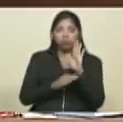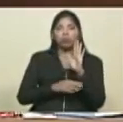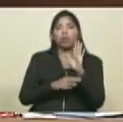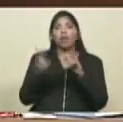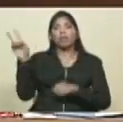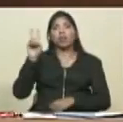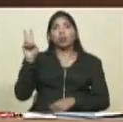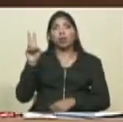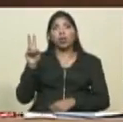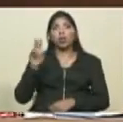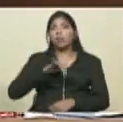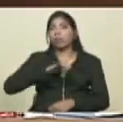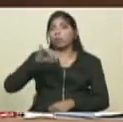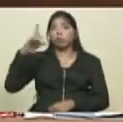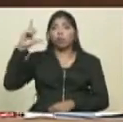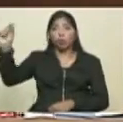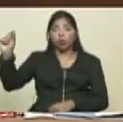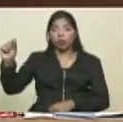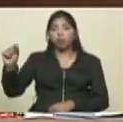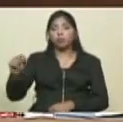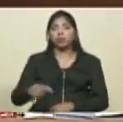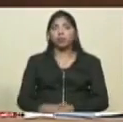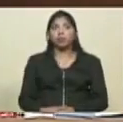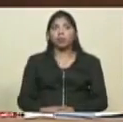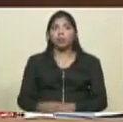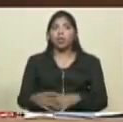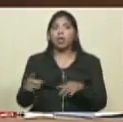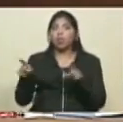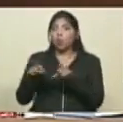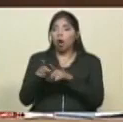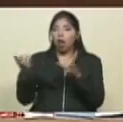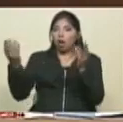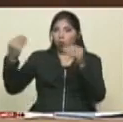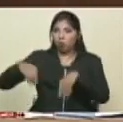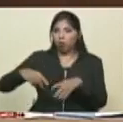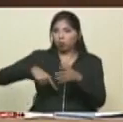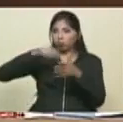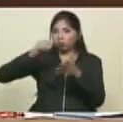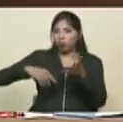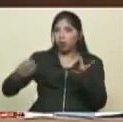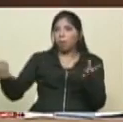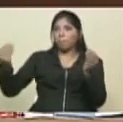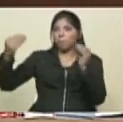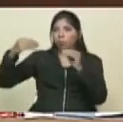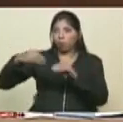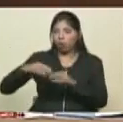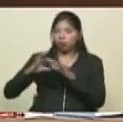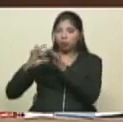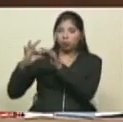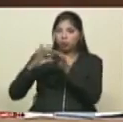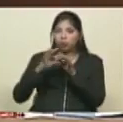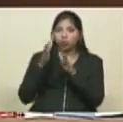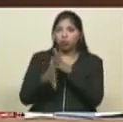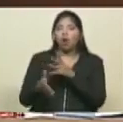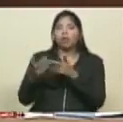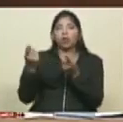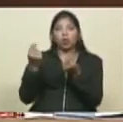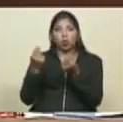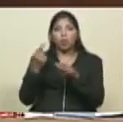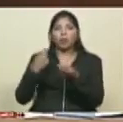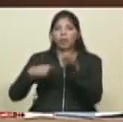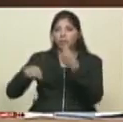de construcción, para sellar alianzas a favor de Venezuela, alianzas en el orden económico,